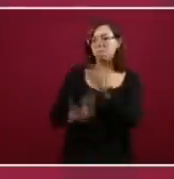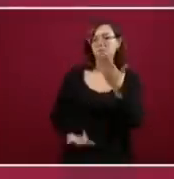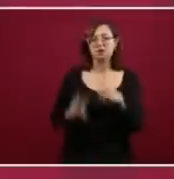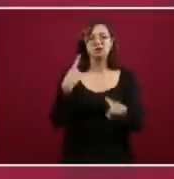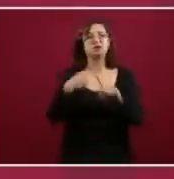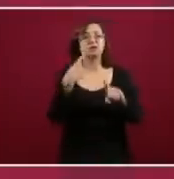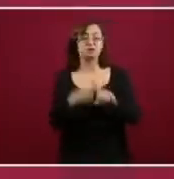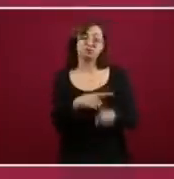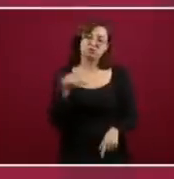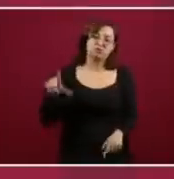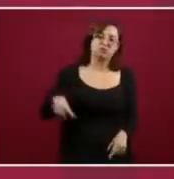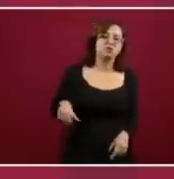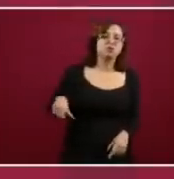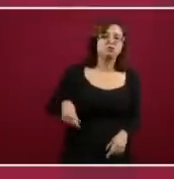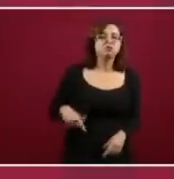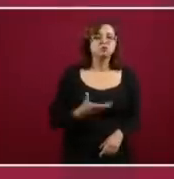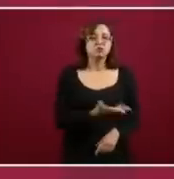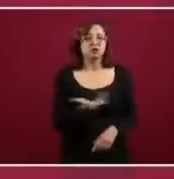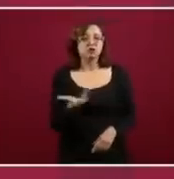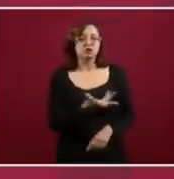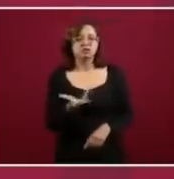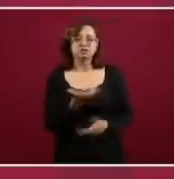y ese es una gran diferencia